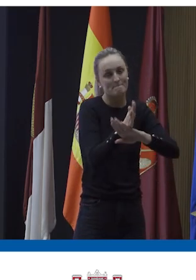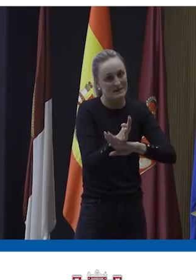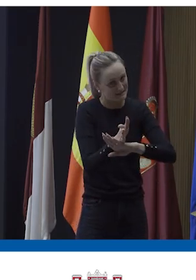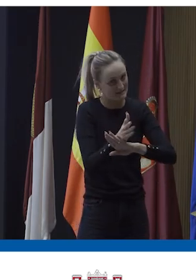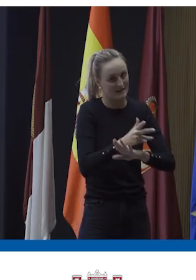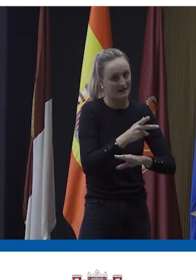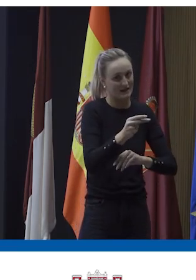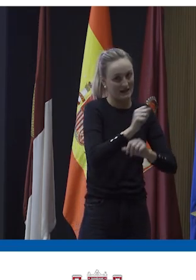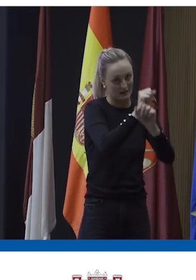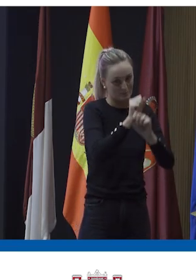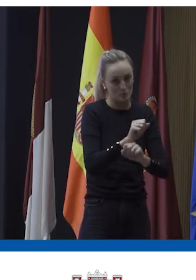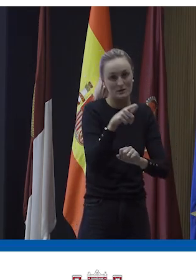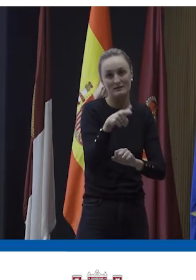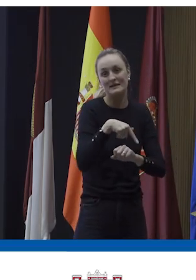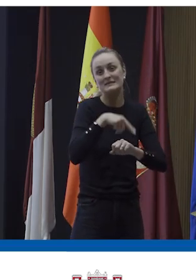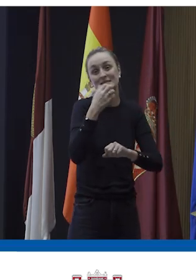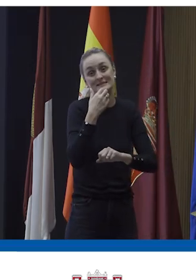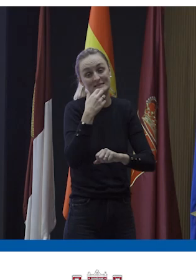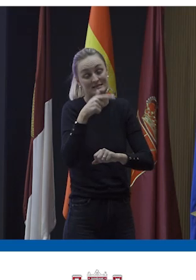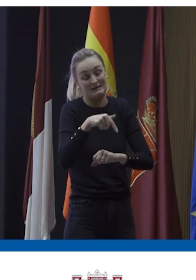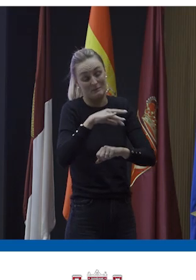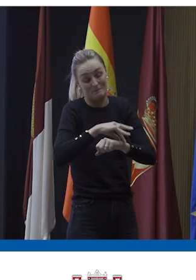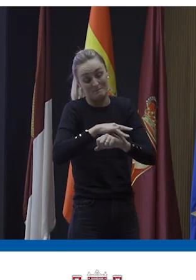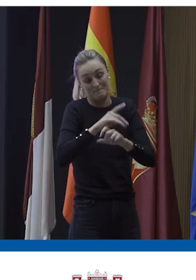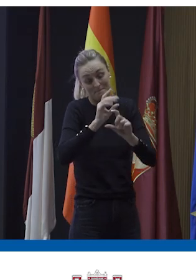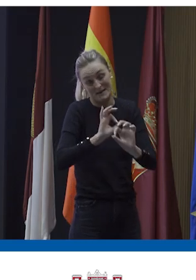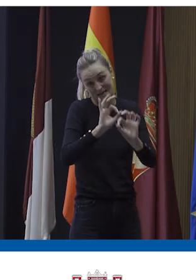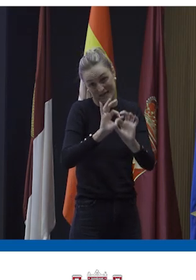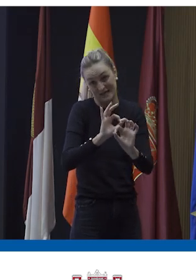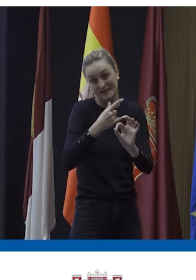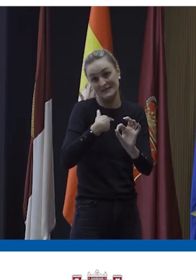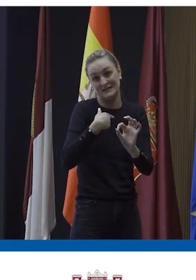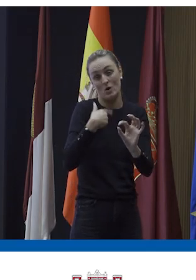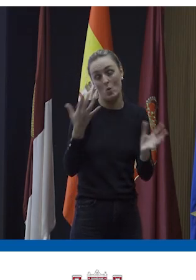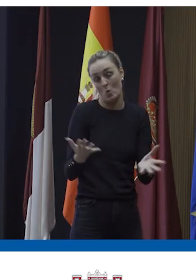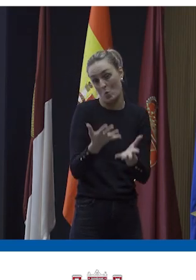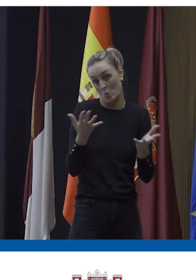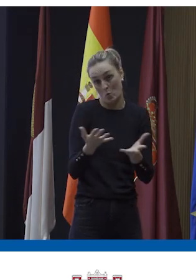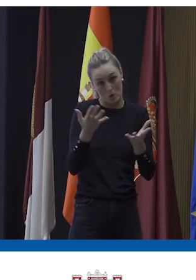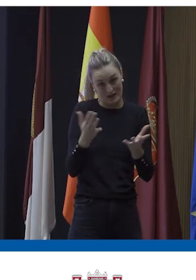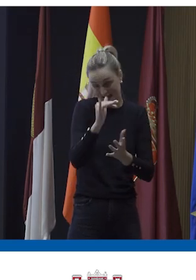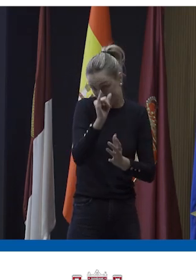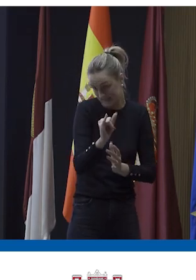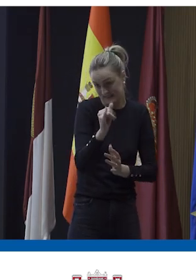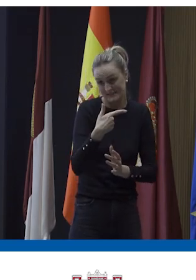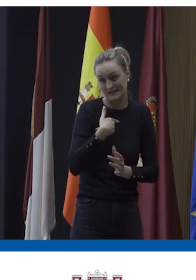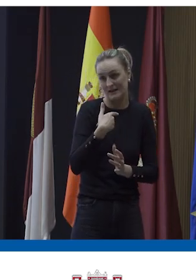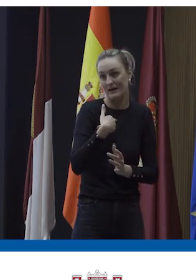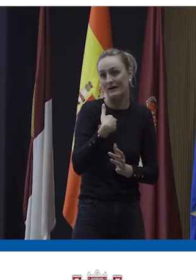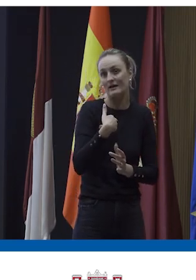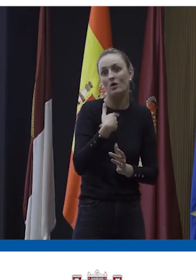funciona, la llegada al especialista puede ser más de un año. O sea, la urgencia si existe, o te la pagas